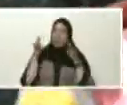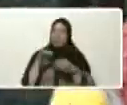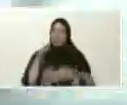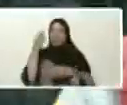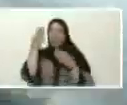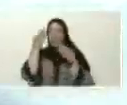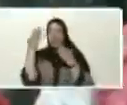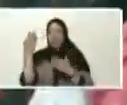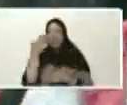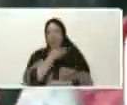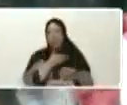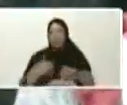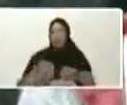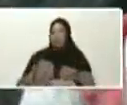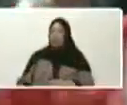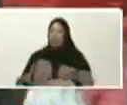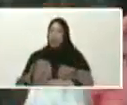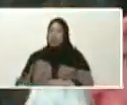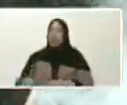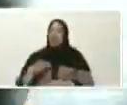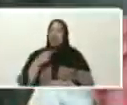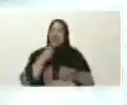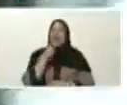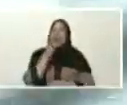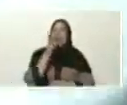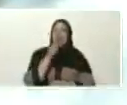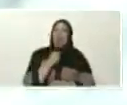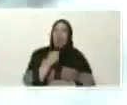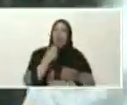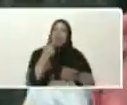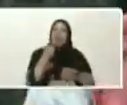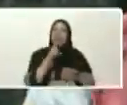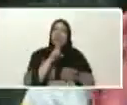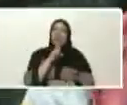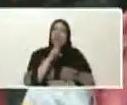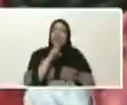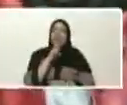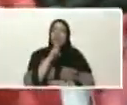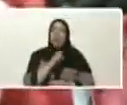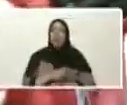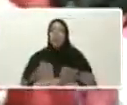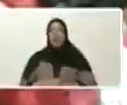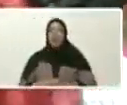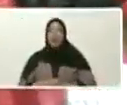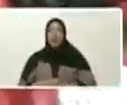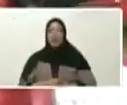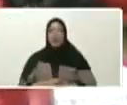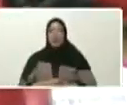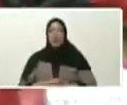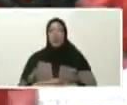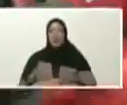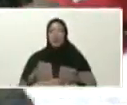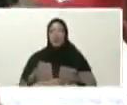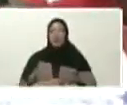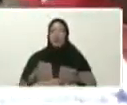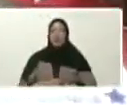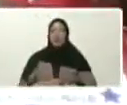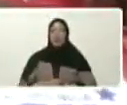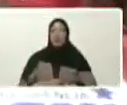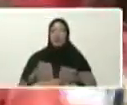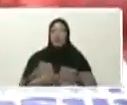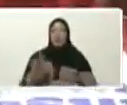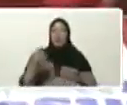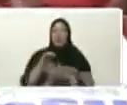Saludos, presidente. Un poco loco. Saludos a la primera combatiente, al camarada del Mazo